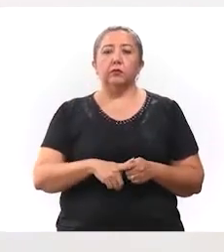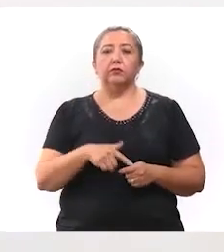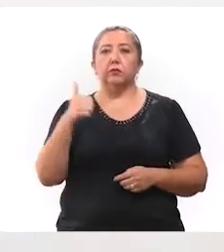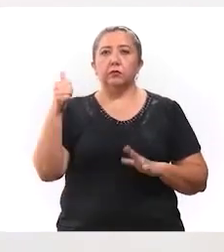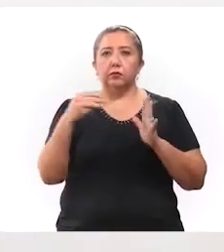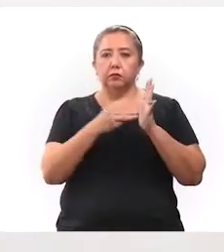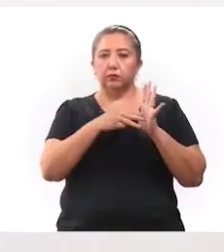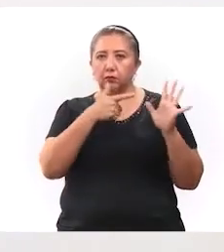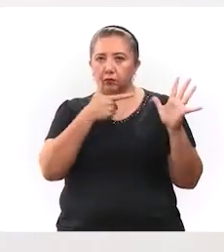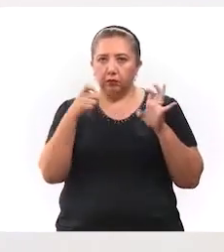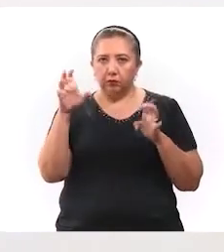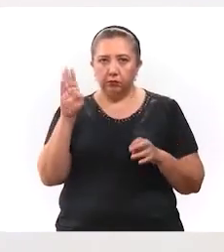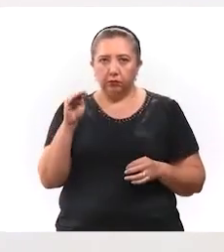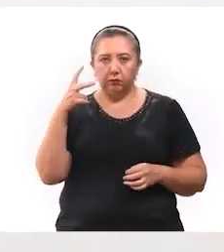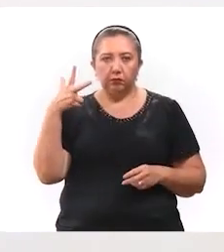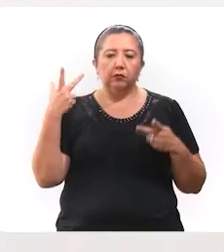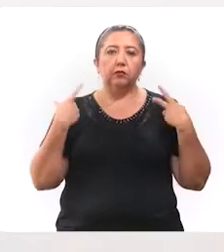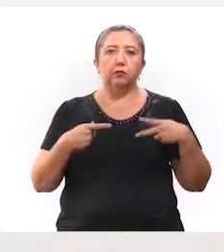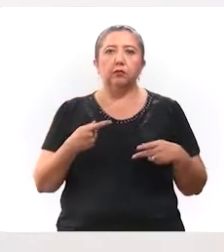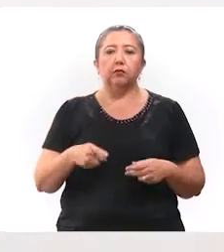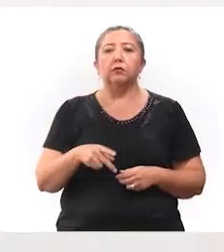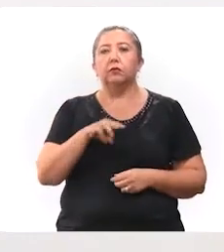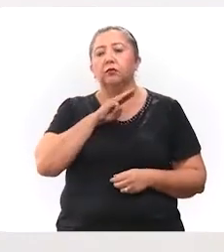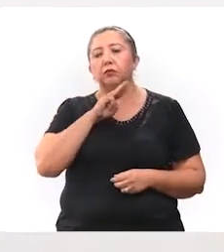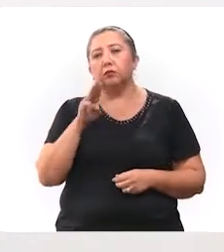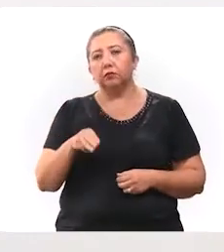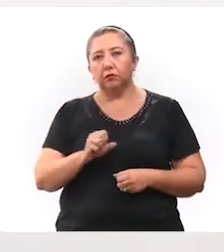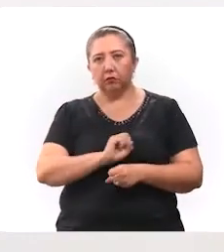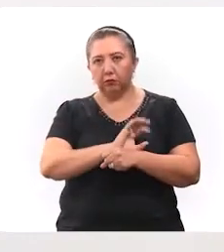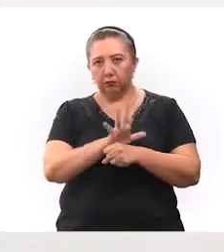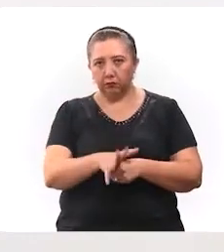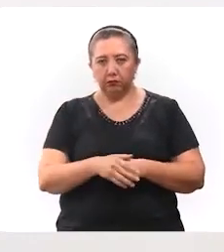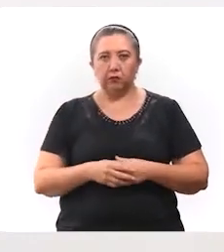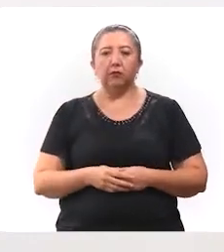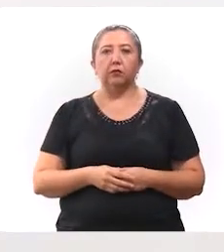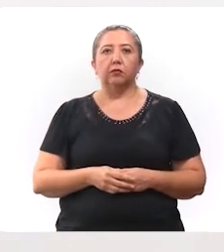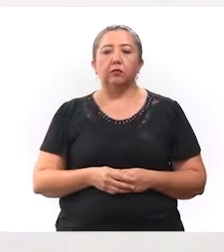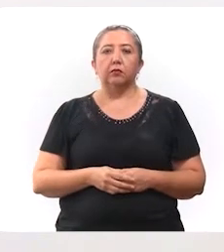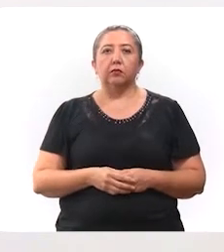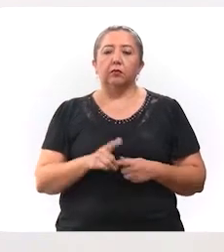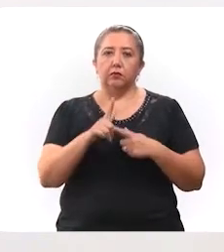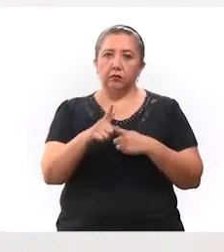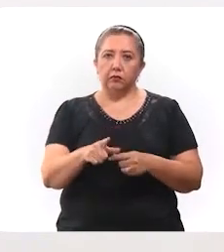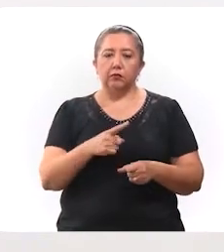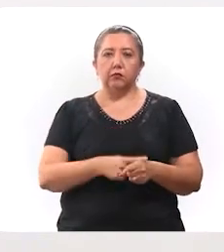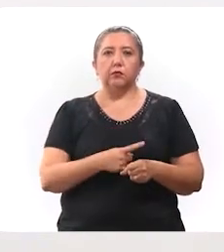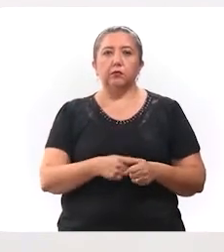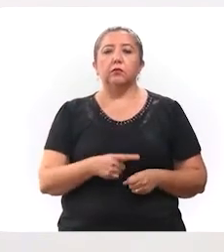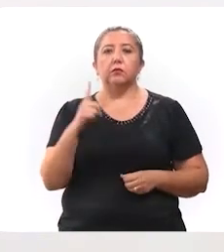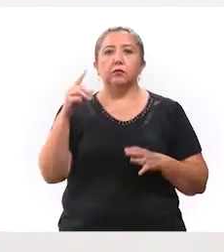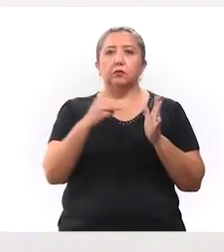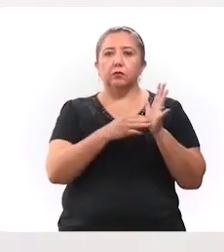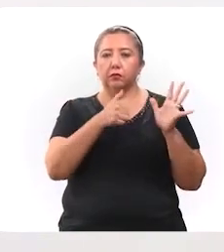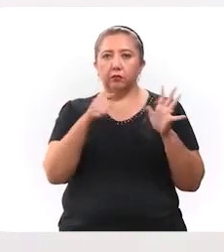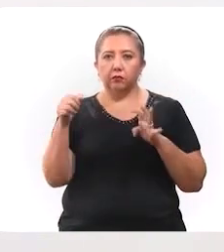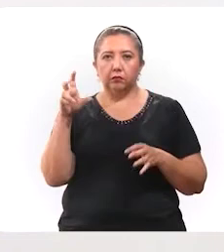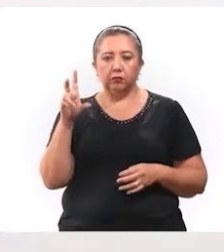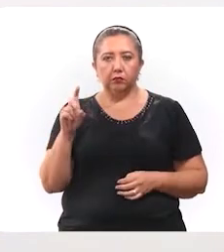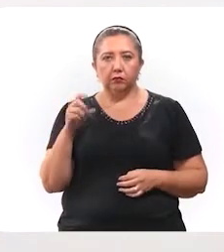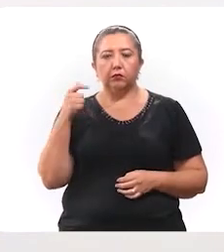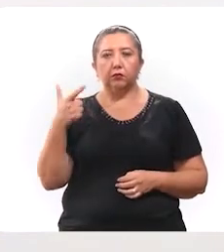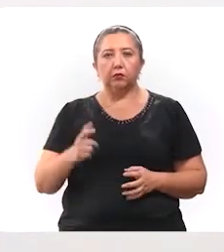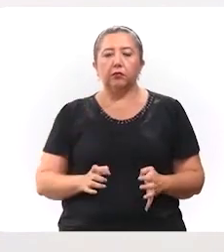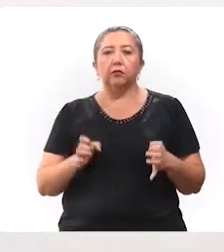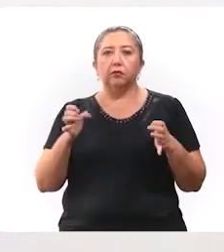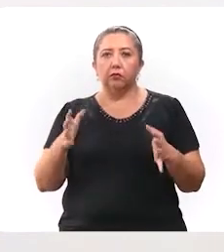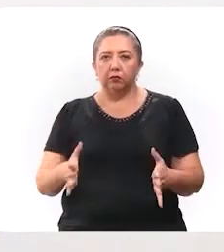son 6.798 las personas fallecidas a causa del coronavirus. De los casos activos, 1.637